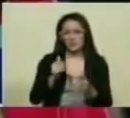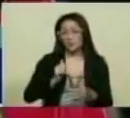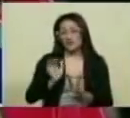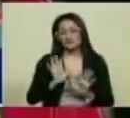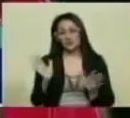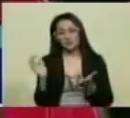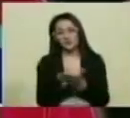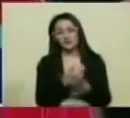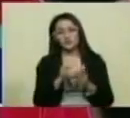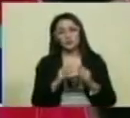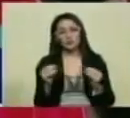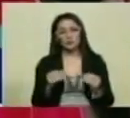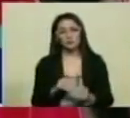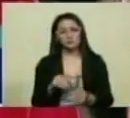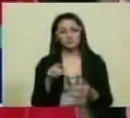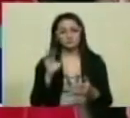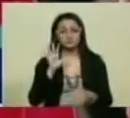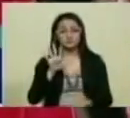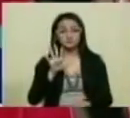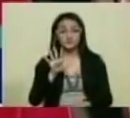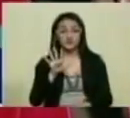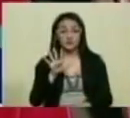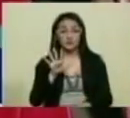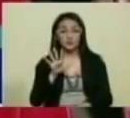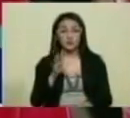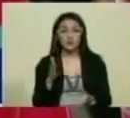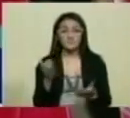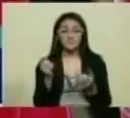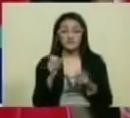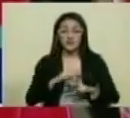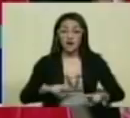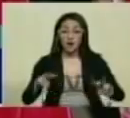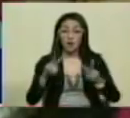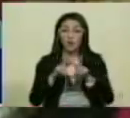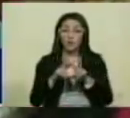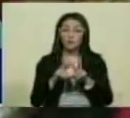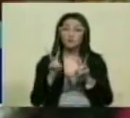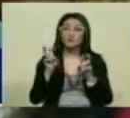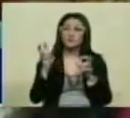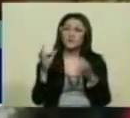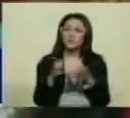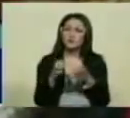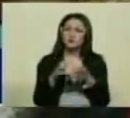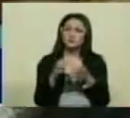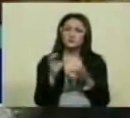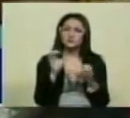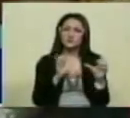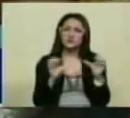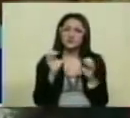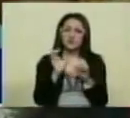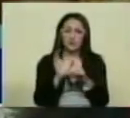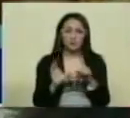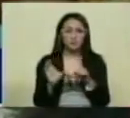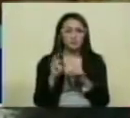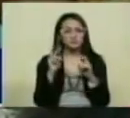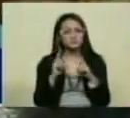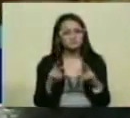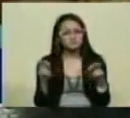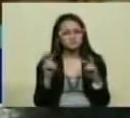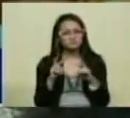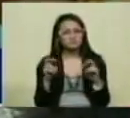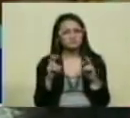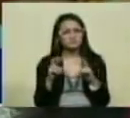orden. 5. Solicitar a la Organización de las Naciones Unidas para la Educación, la Ciencia y la Cultura, UNESCO, una revisión